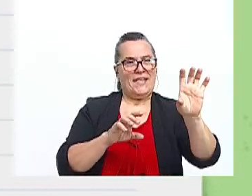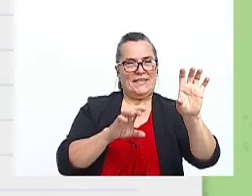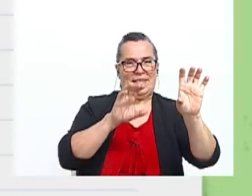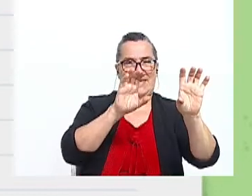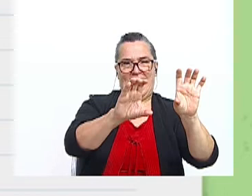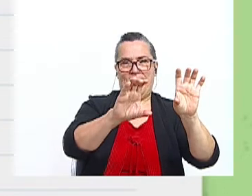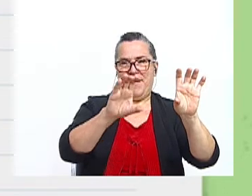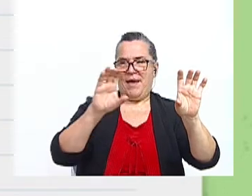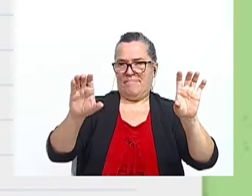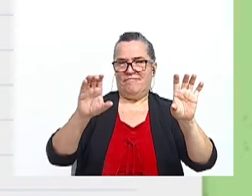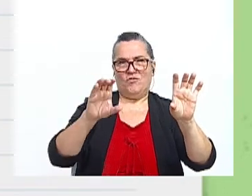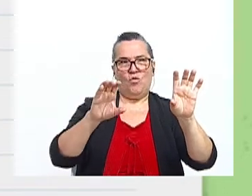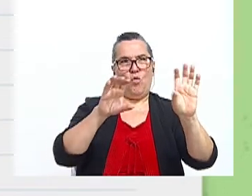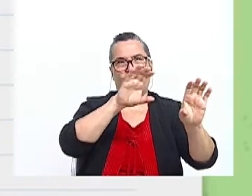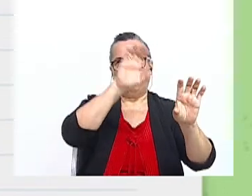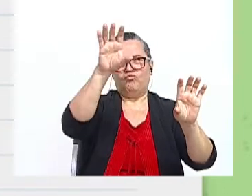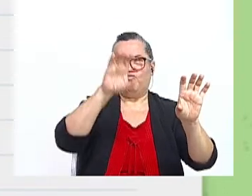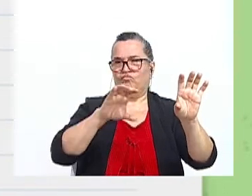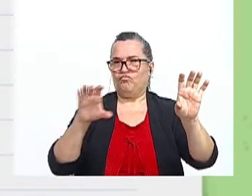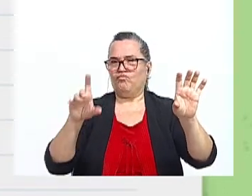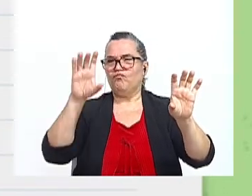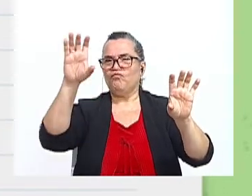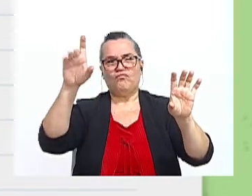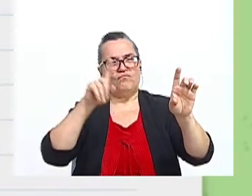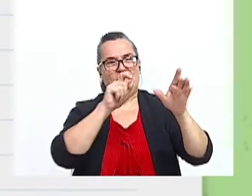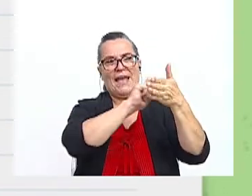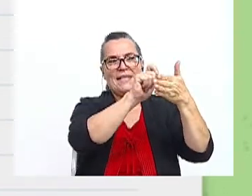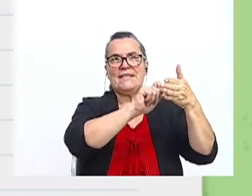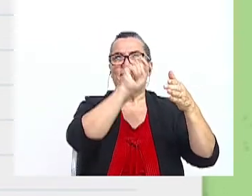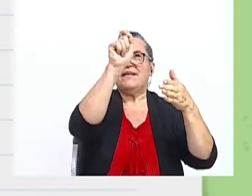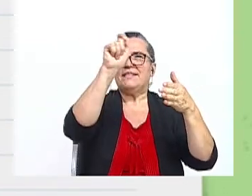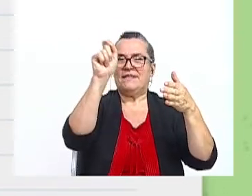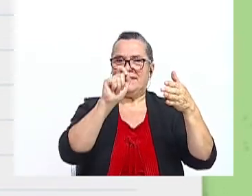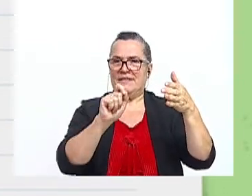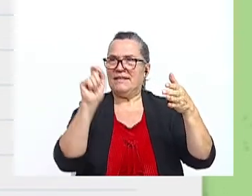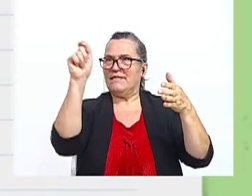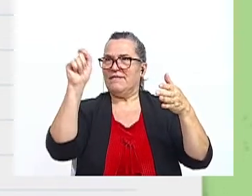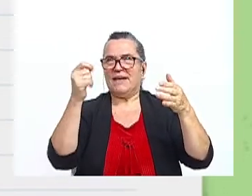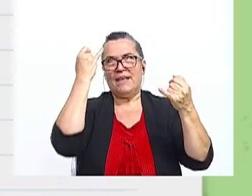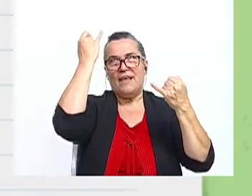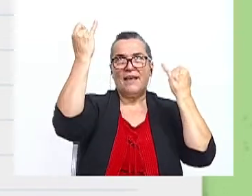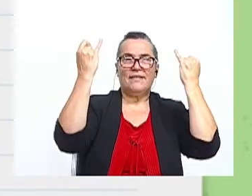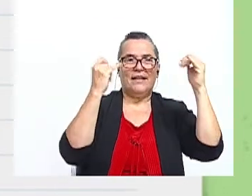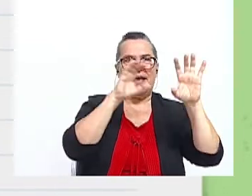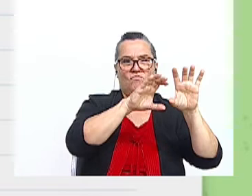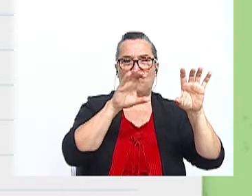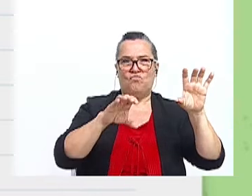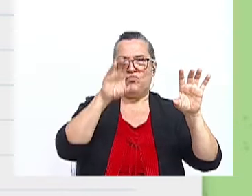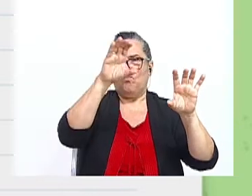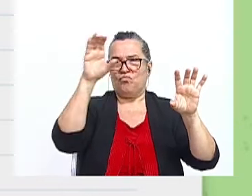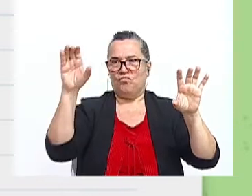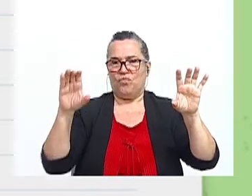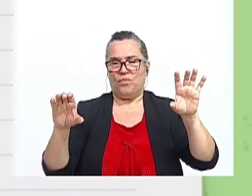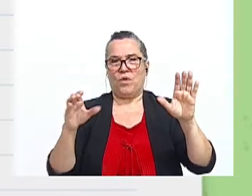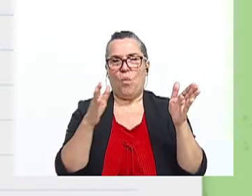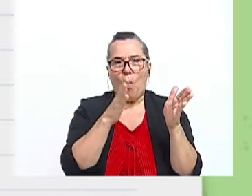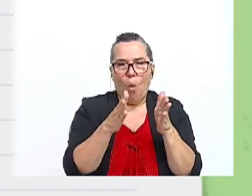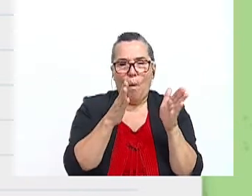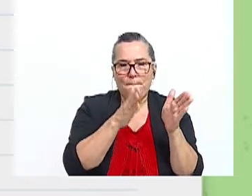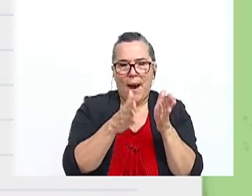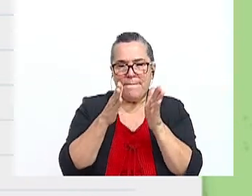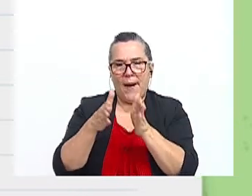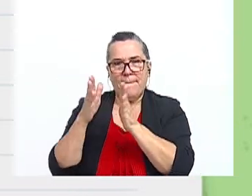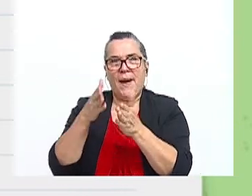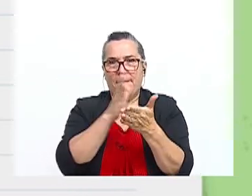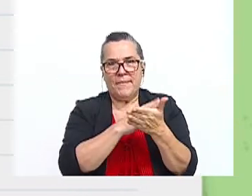esquema donde voy a escribir cada una de esas ideas de las cuales ya saqué